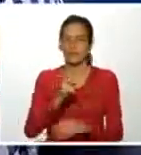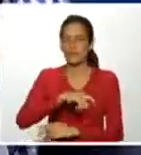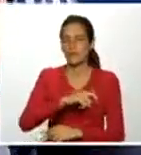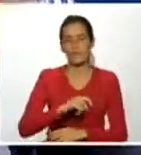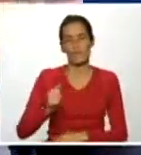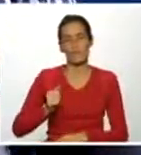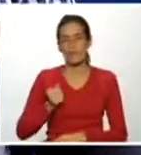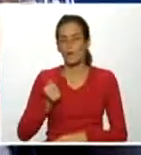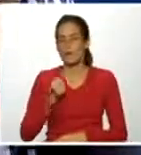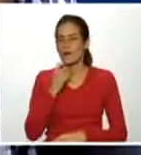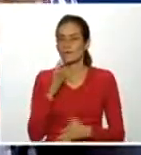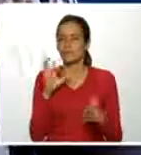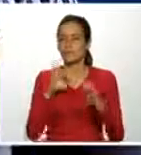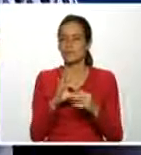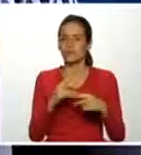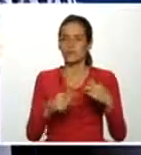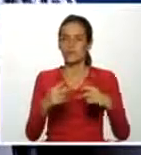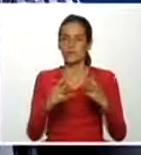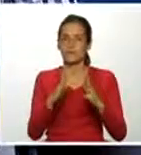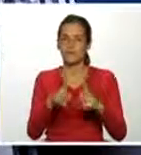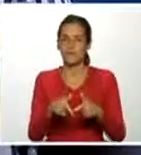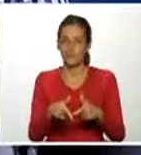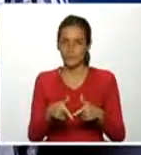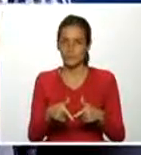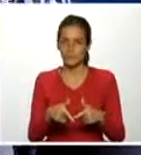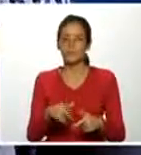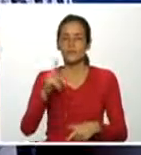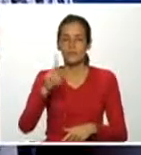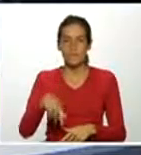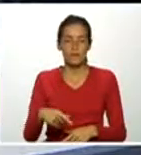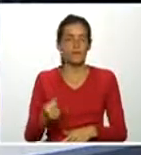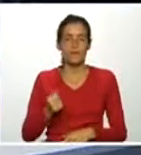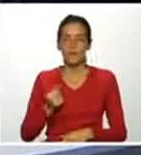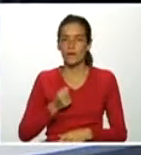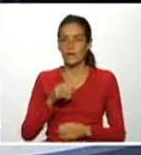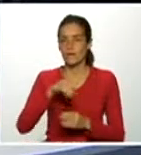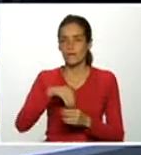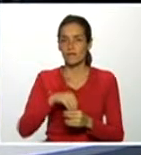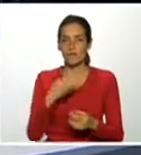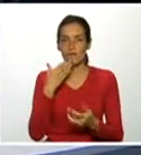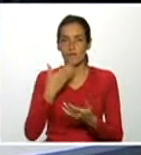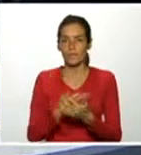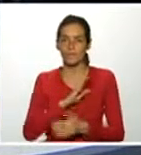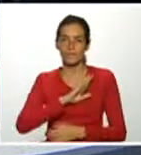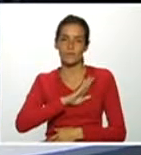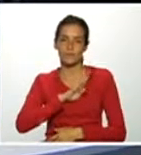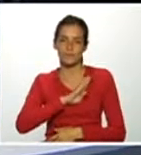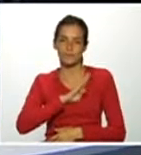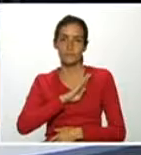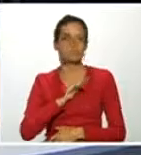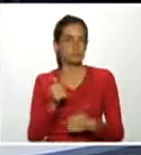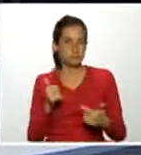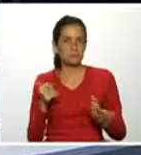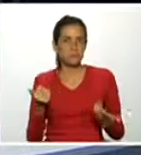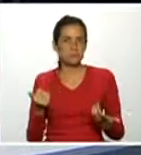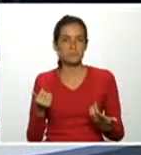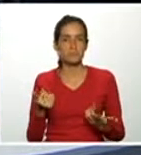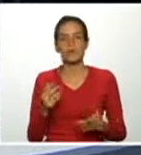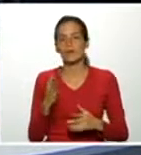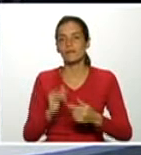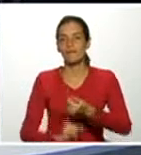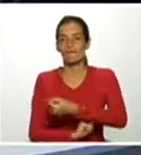pueda estar relacionado a un proceso administrativo, incluso operativo, porque la propuesta nuestra es que es chévere, luego que tengamos